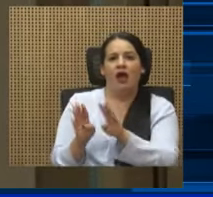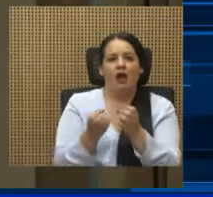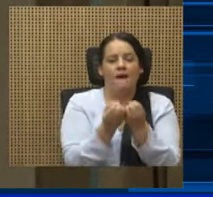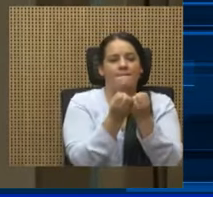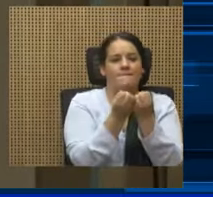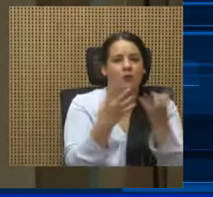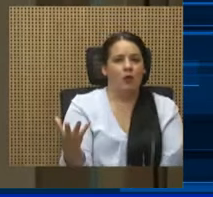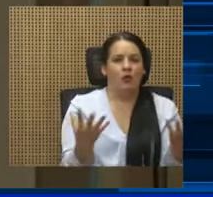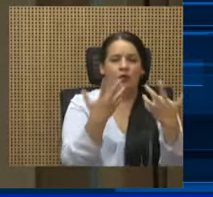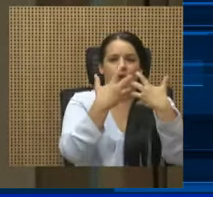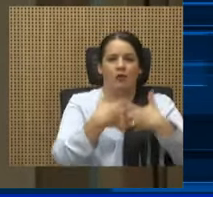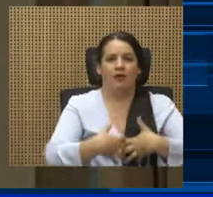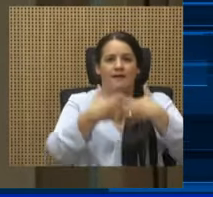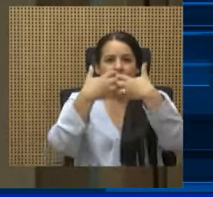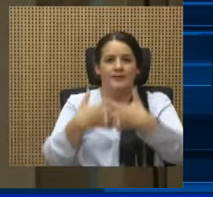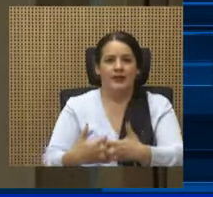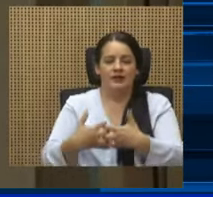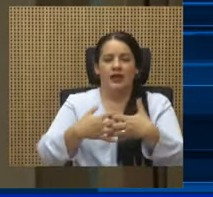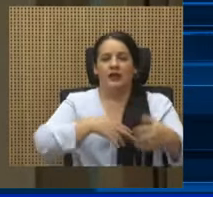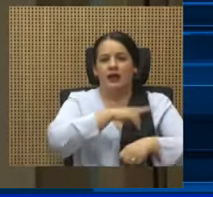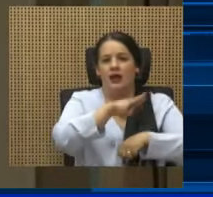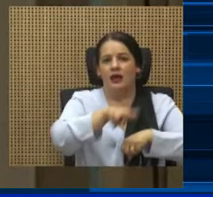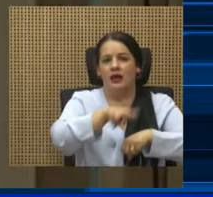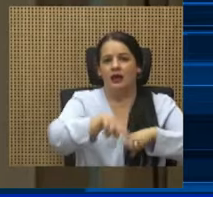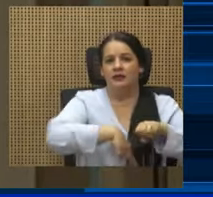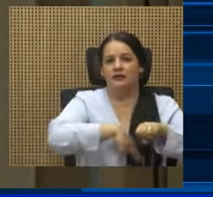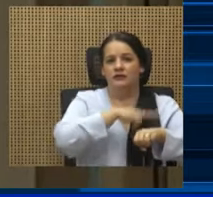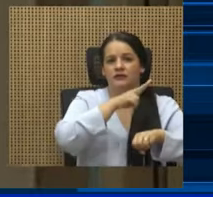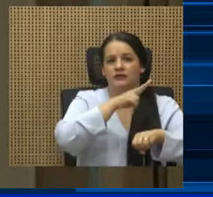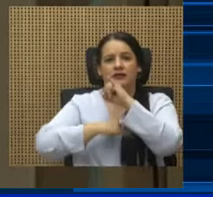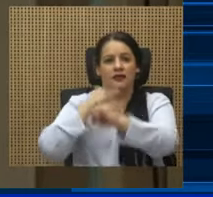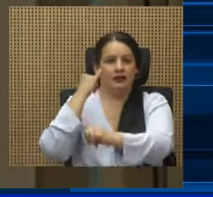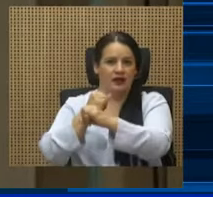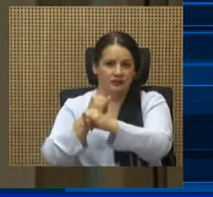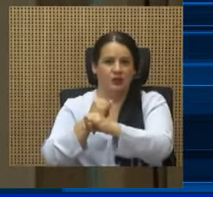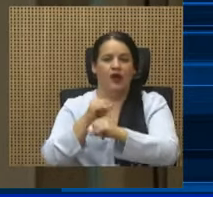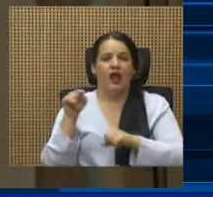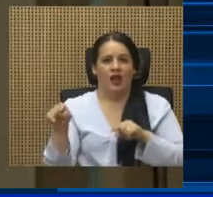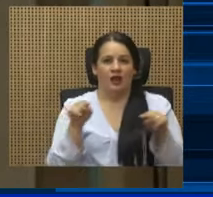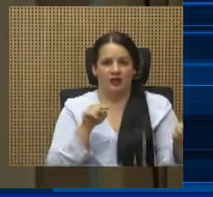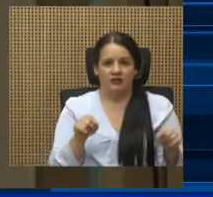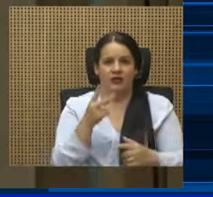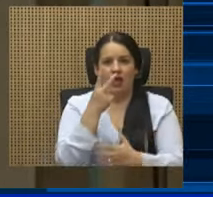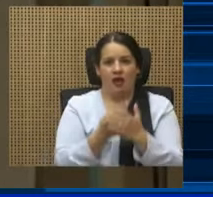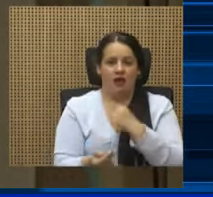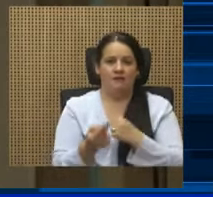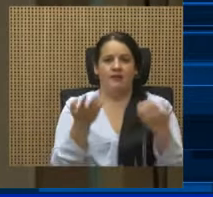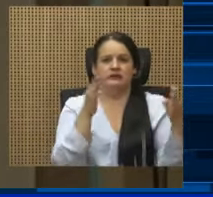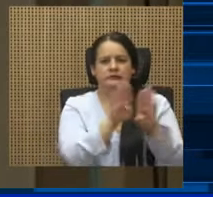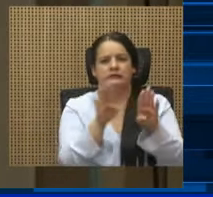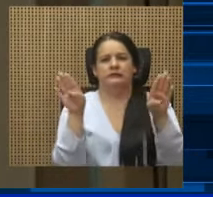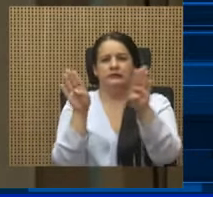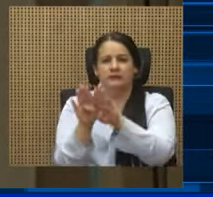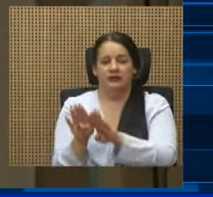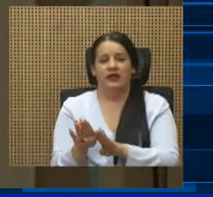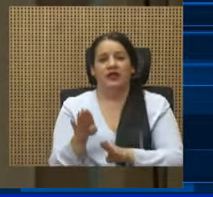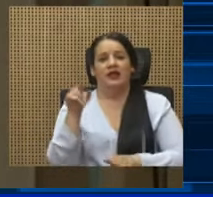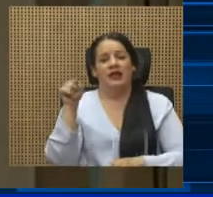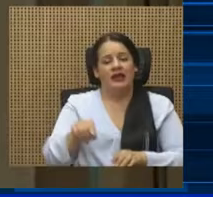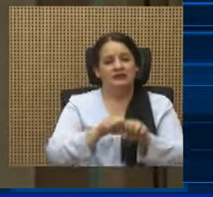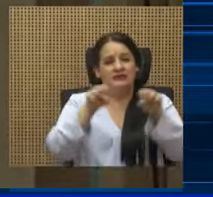múltiples empresas, tanto nacionales como transnacionales. Este aparato